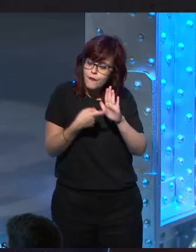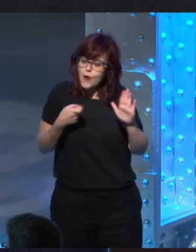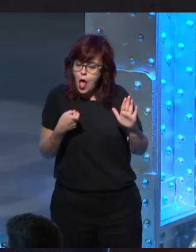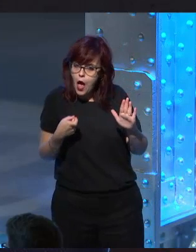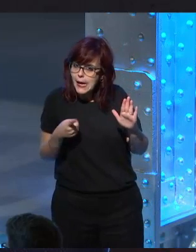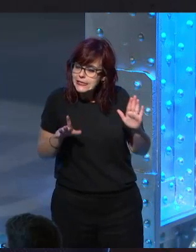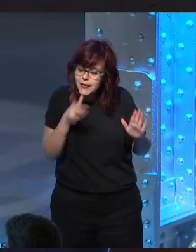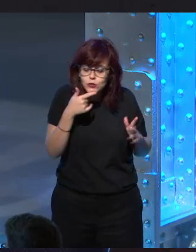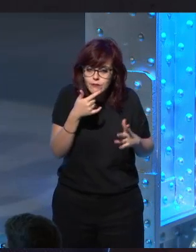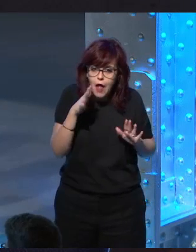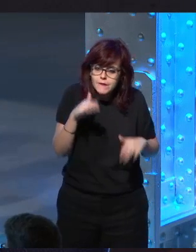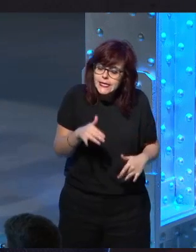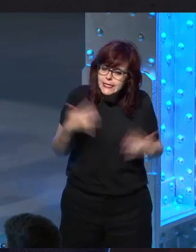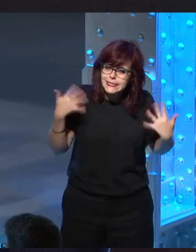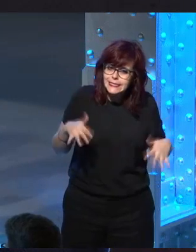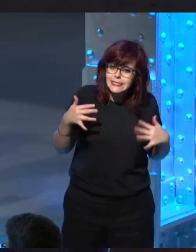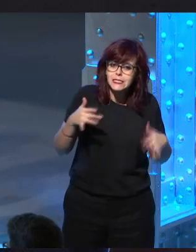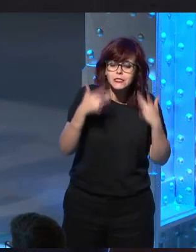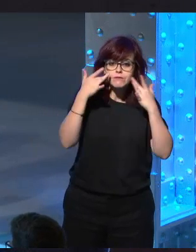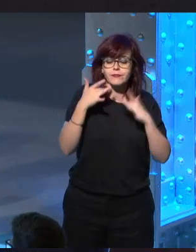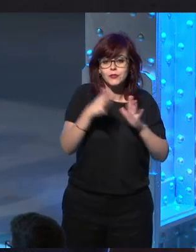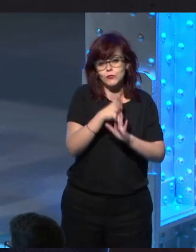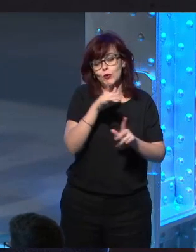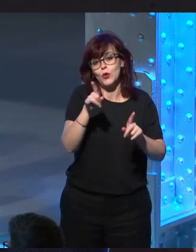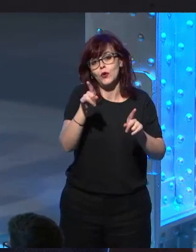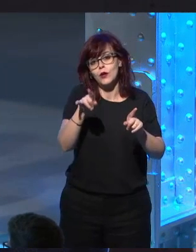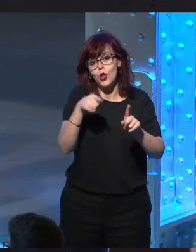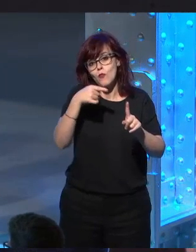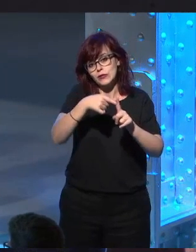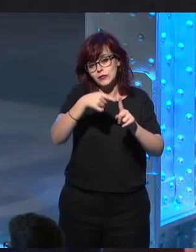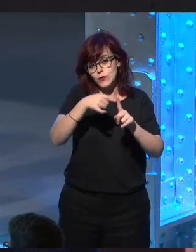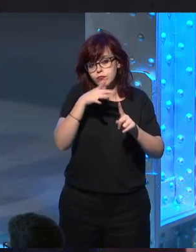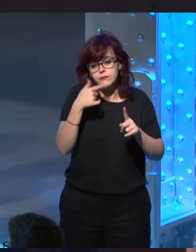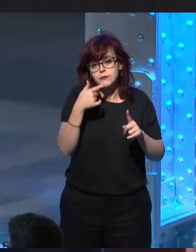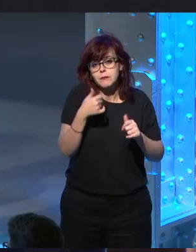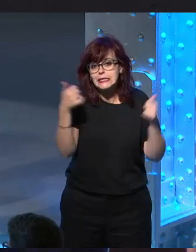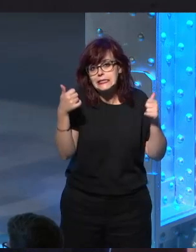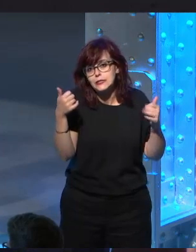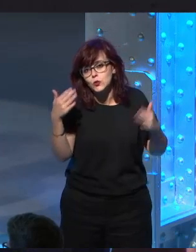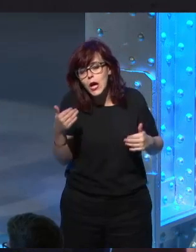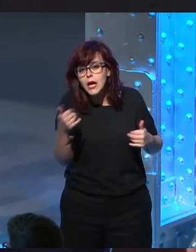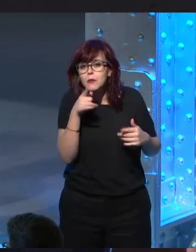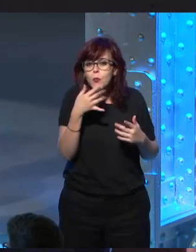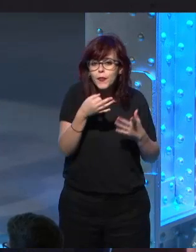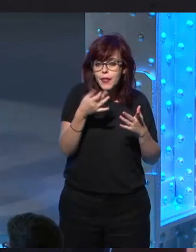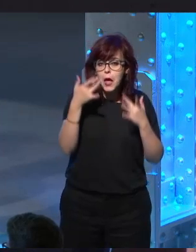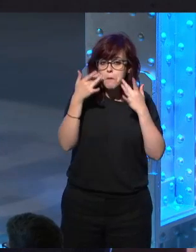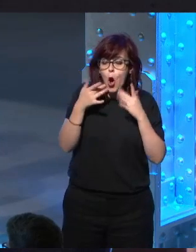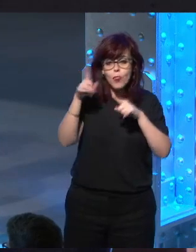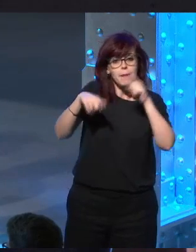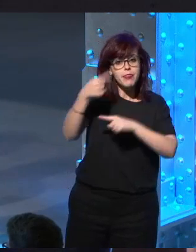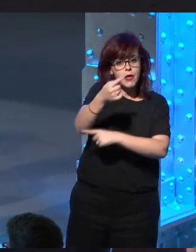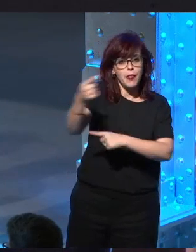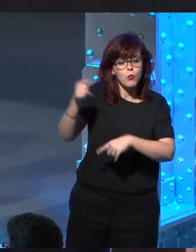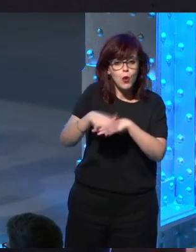entonces ahí estoy. Como ese informe no saldrá nunca, pues ya está. Le puedo poner la subjetividad que viera. Se